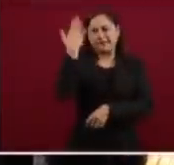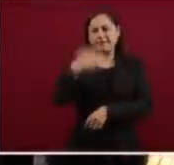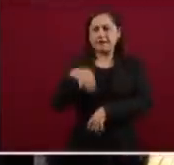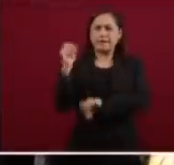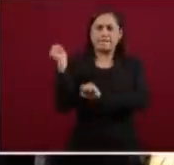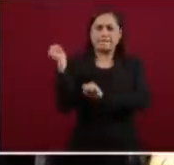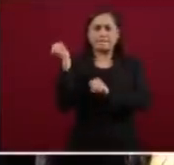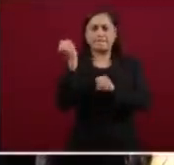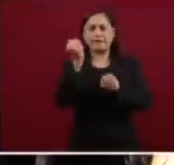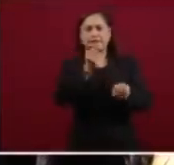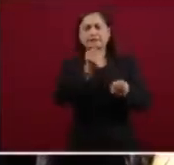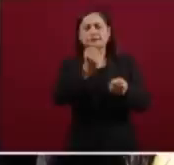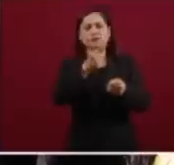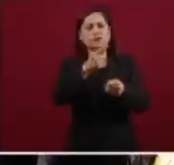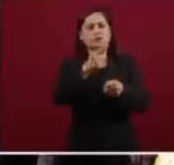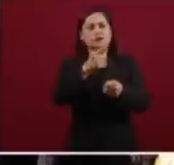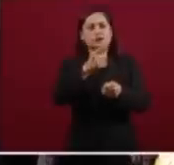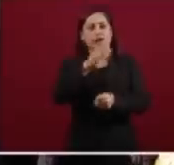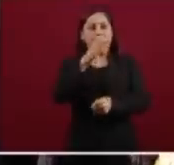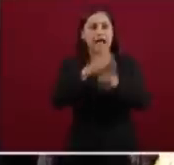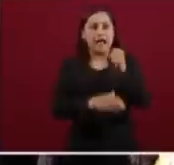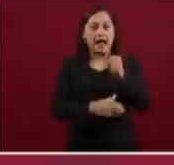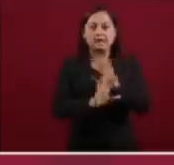hasta que se acaba